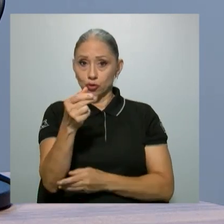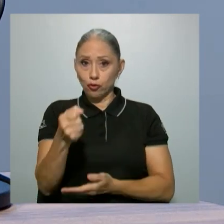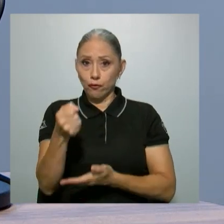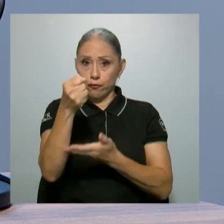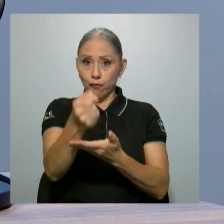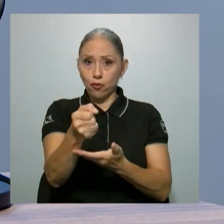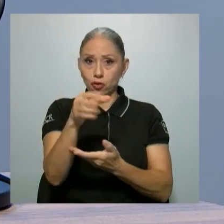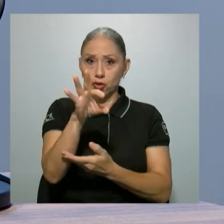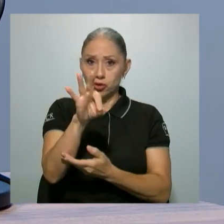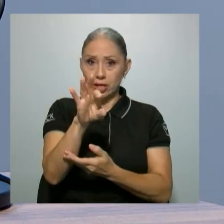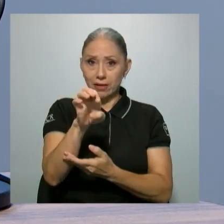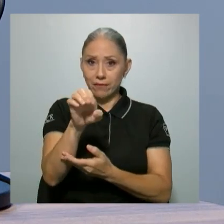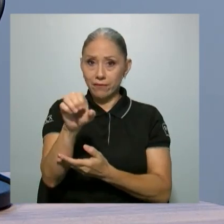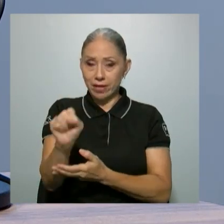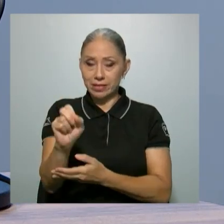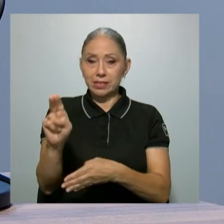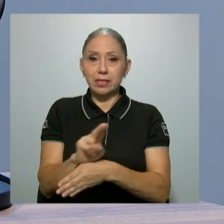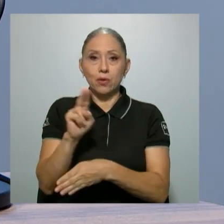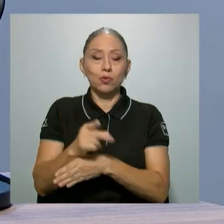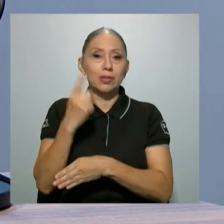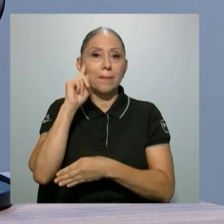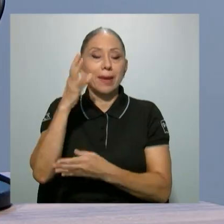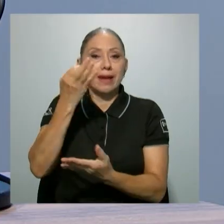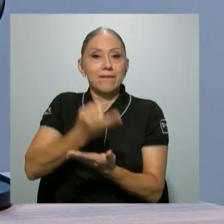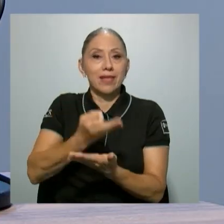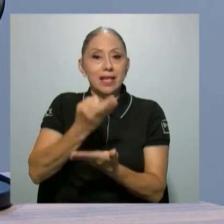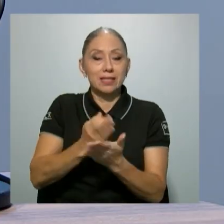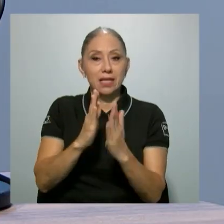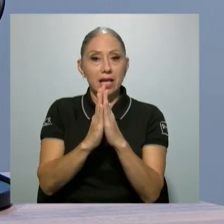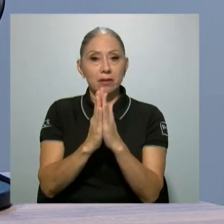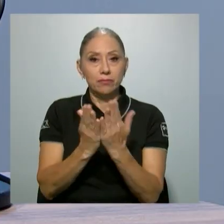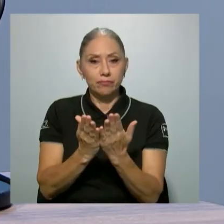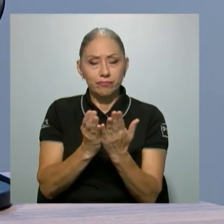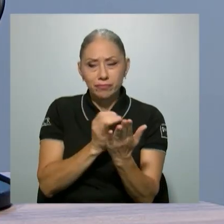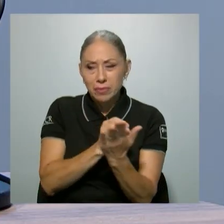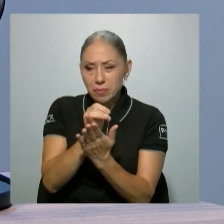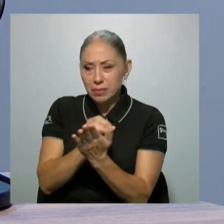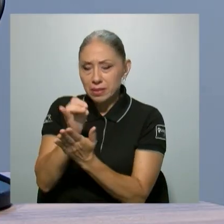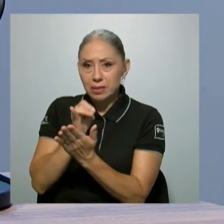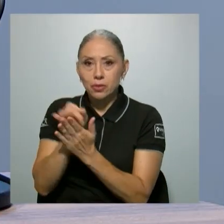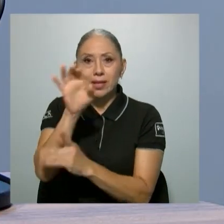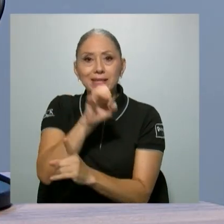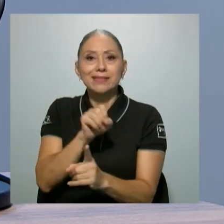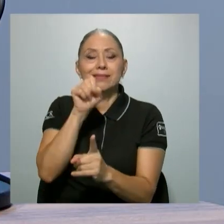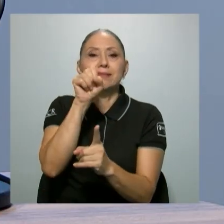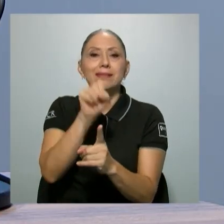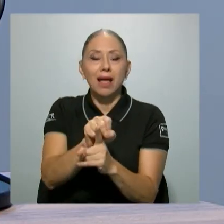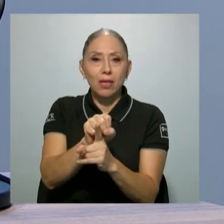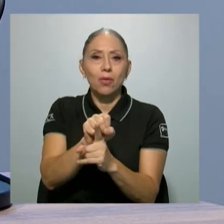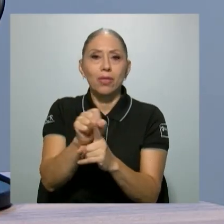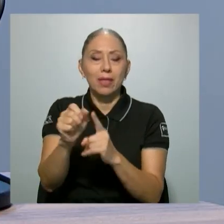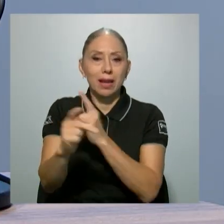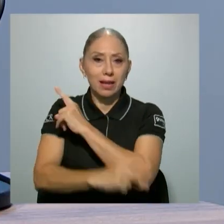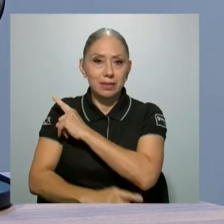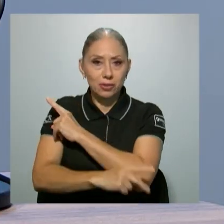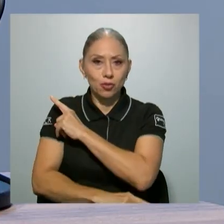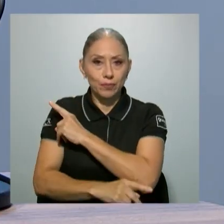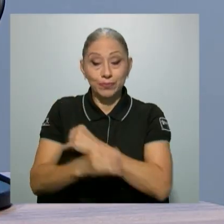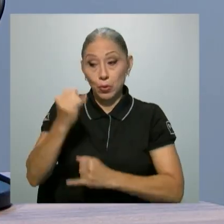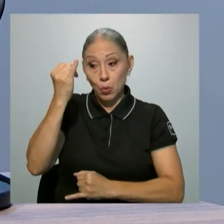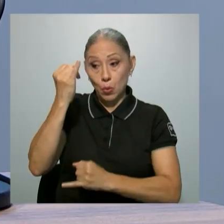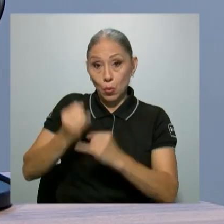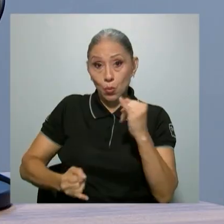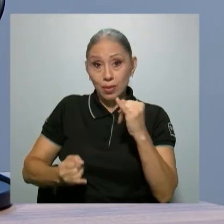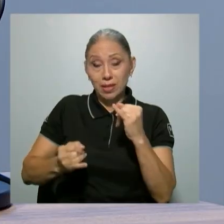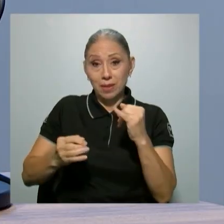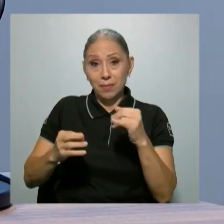para financiar el Estado de la Nación, que fue coordinado en esta última sesión,